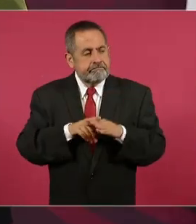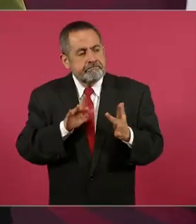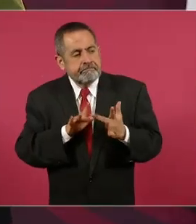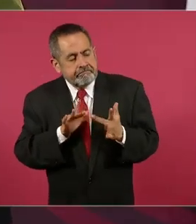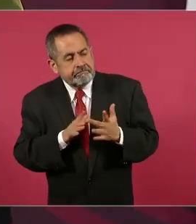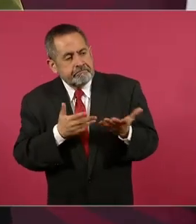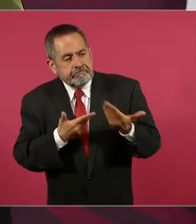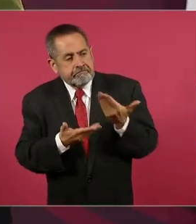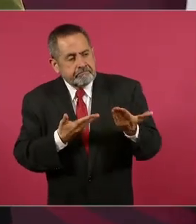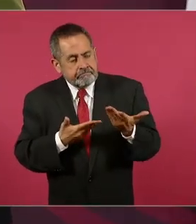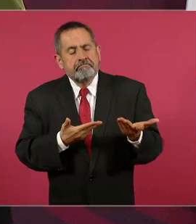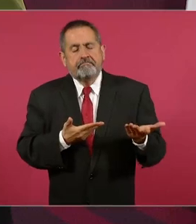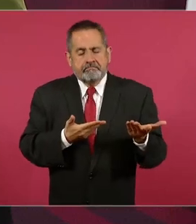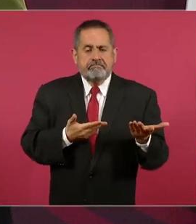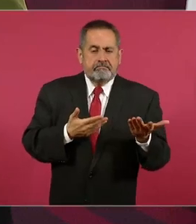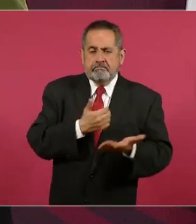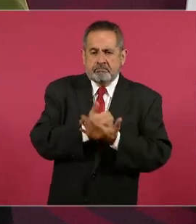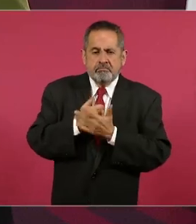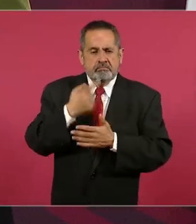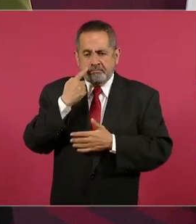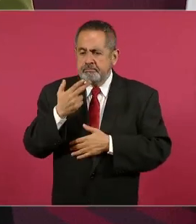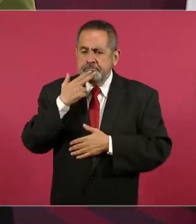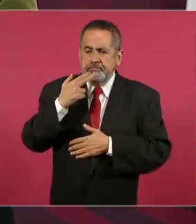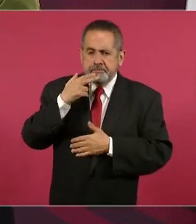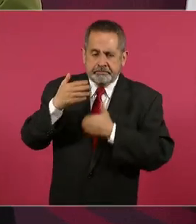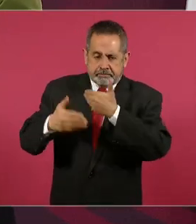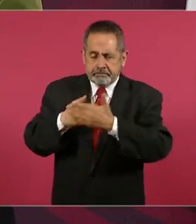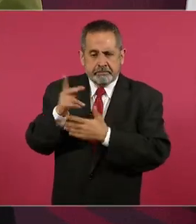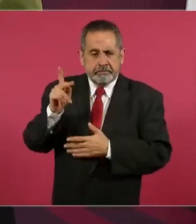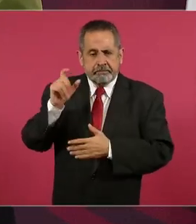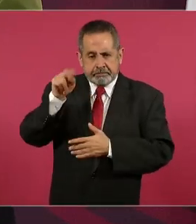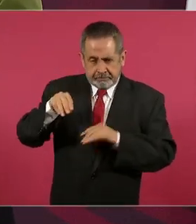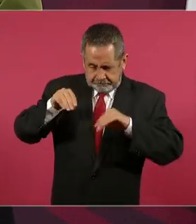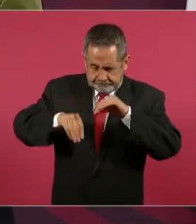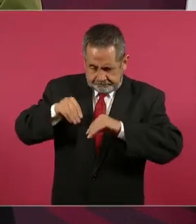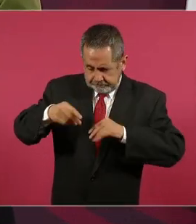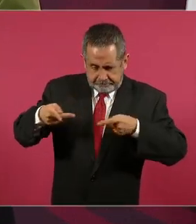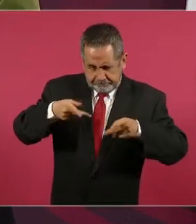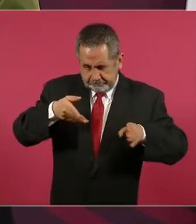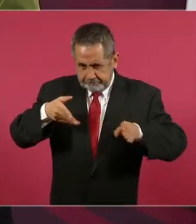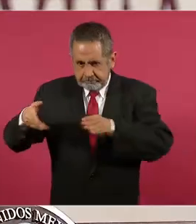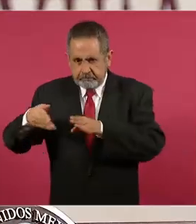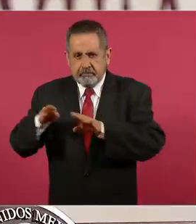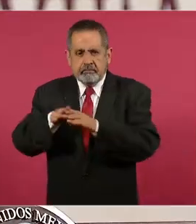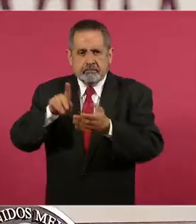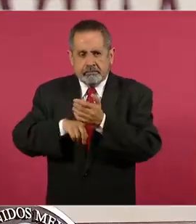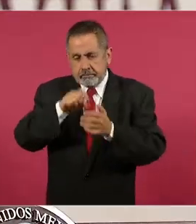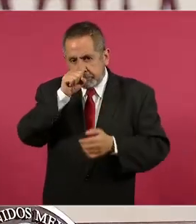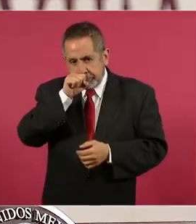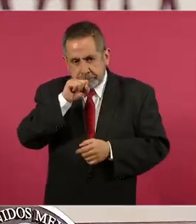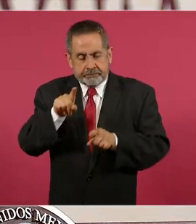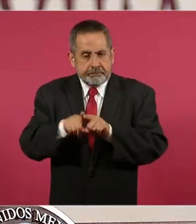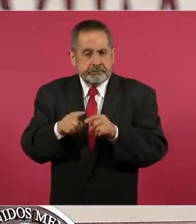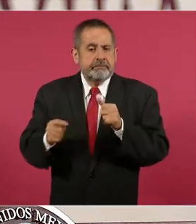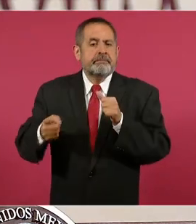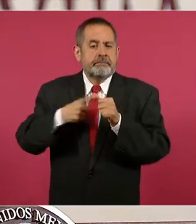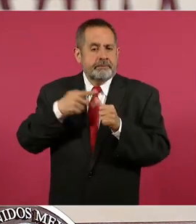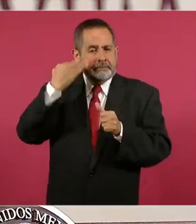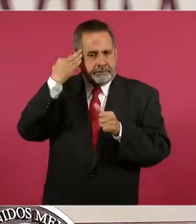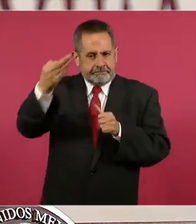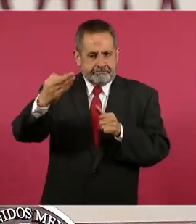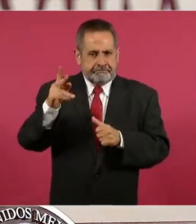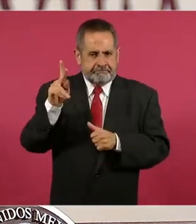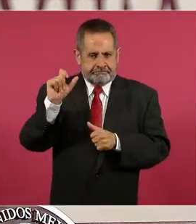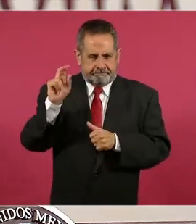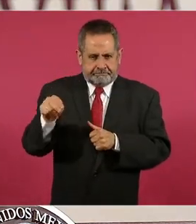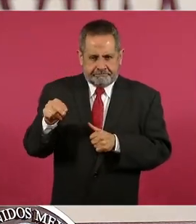que nos auxiliaron para poder hacer nuestro planeo, y es una primera fase del plan,